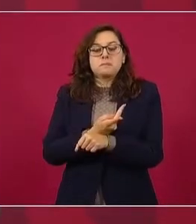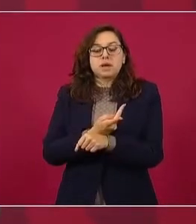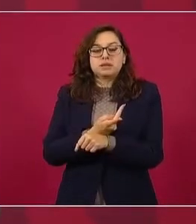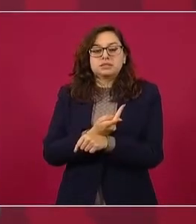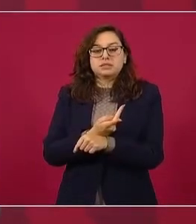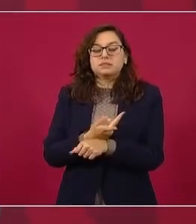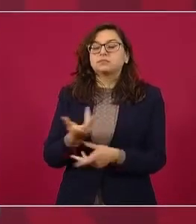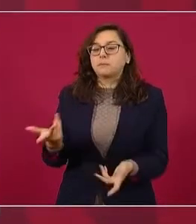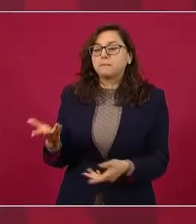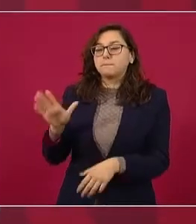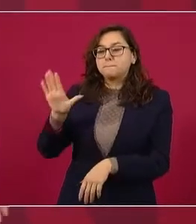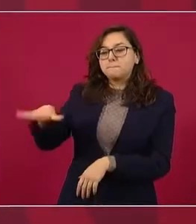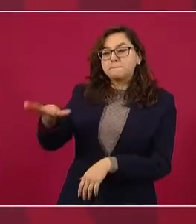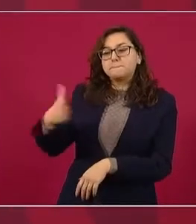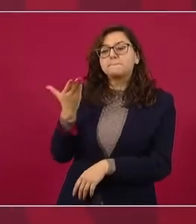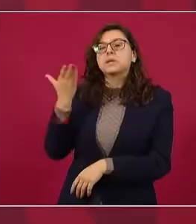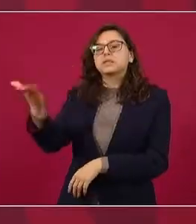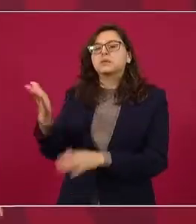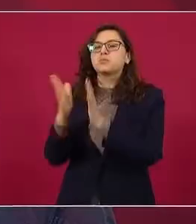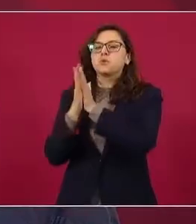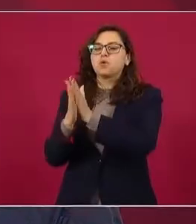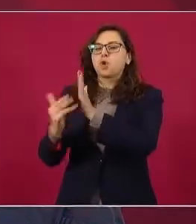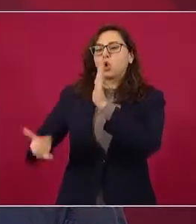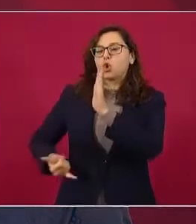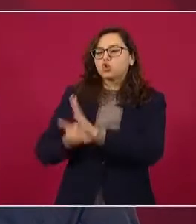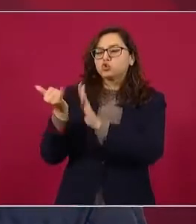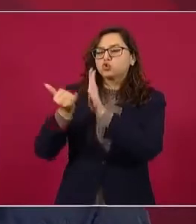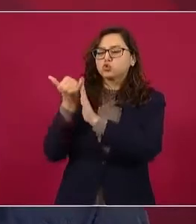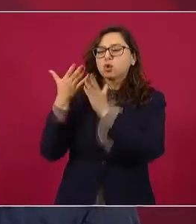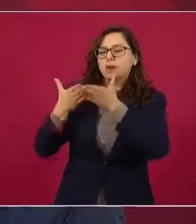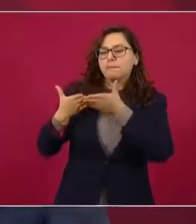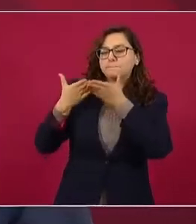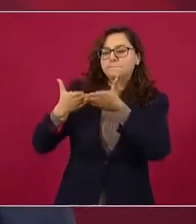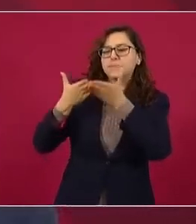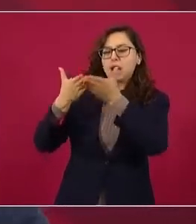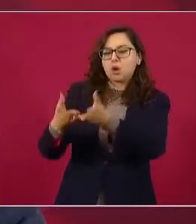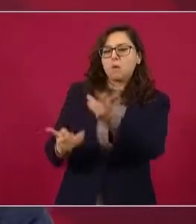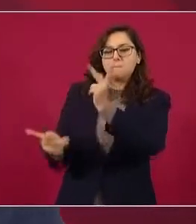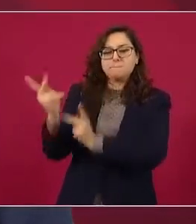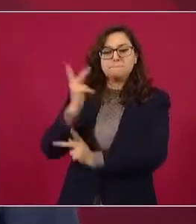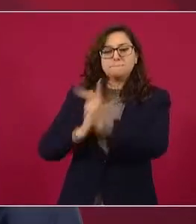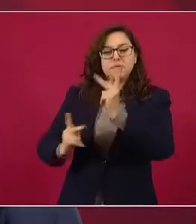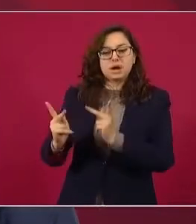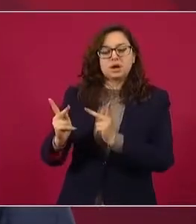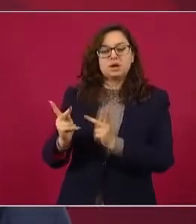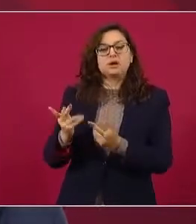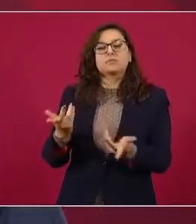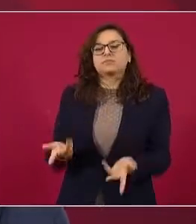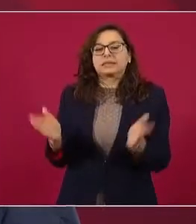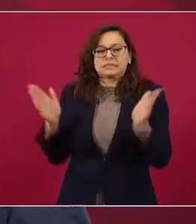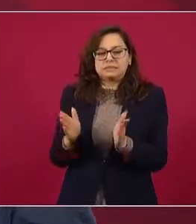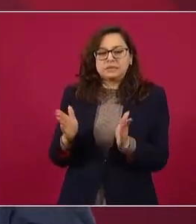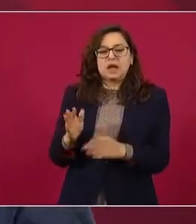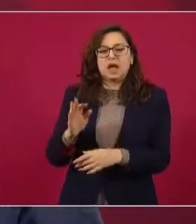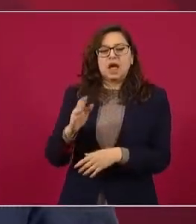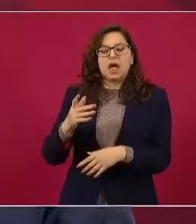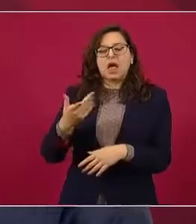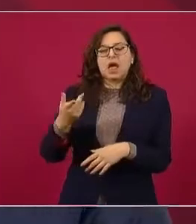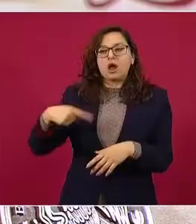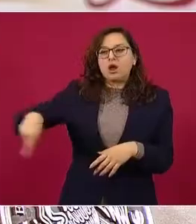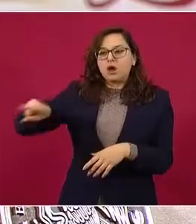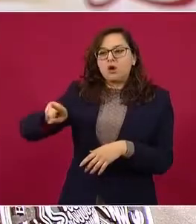unos barcos para prestarle servicio a Pemex. Se les llama floteles porque son unos barcos muy